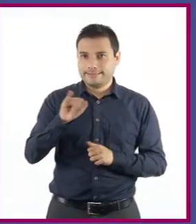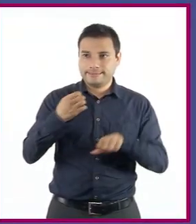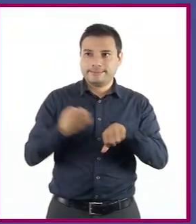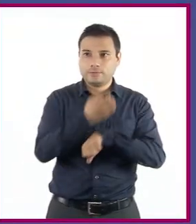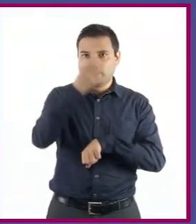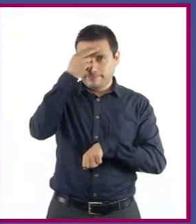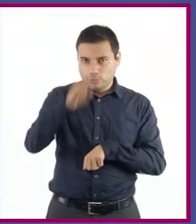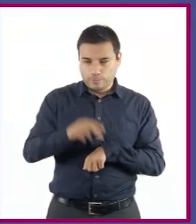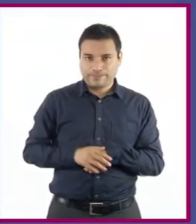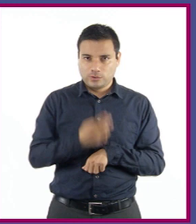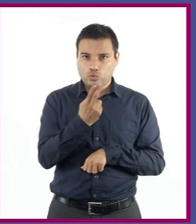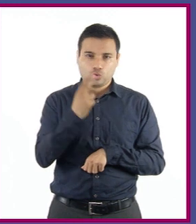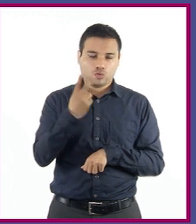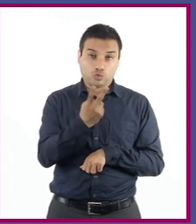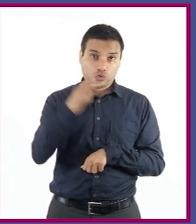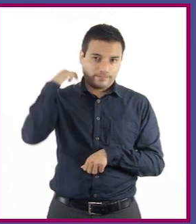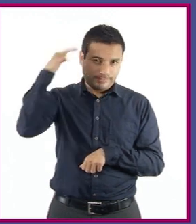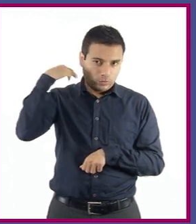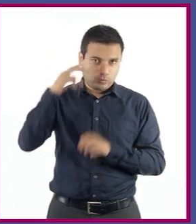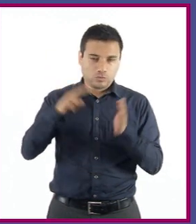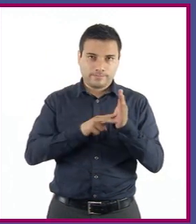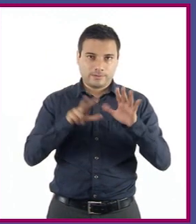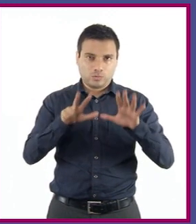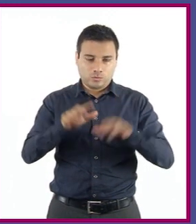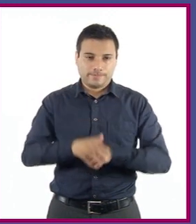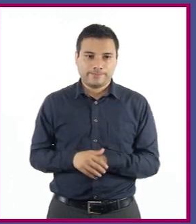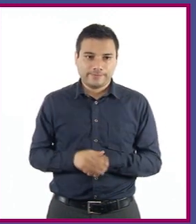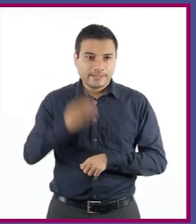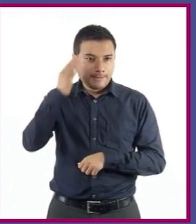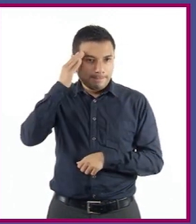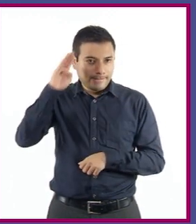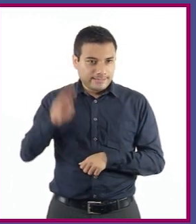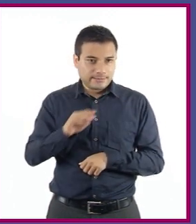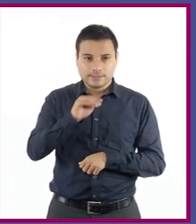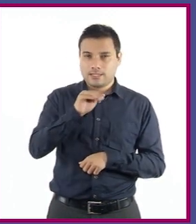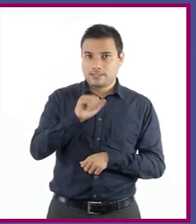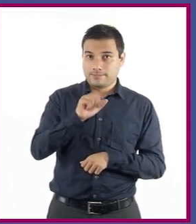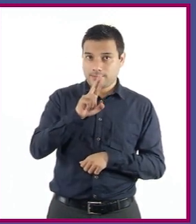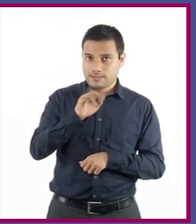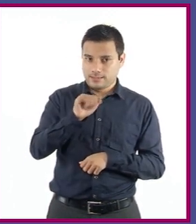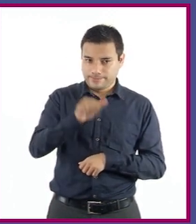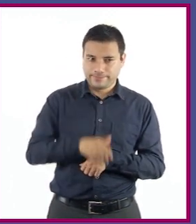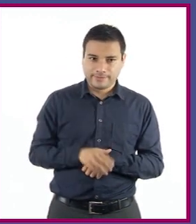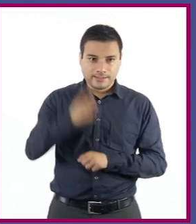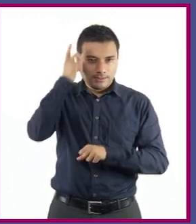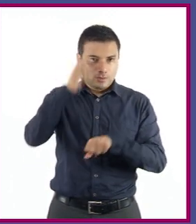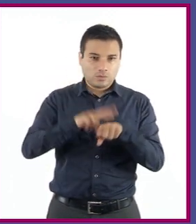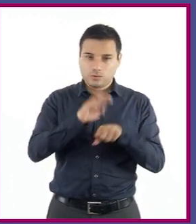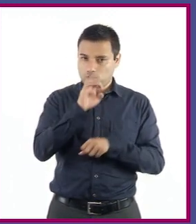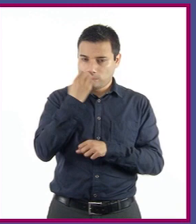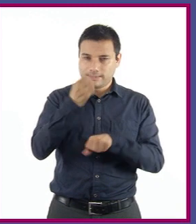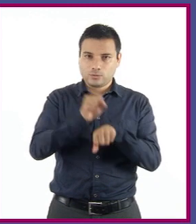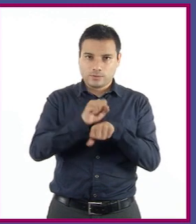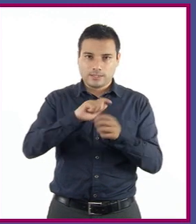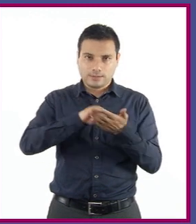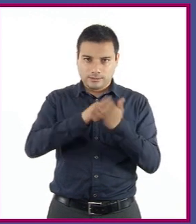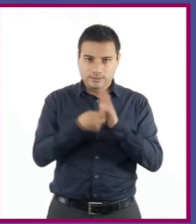México, 2 de marzo de 2018. Maestra María Luisa López Peralta, directora de la Escuela Secundaria